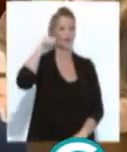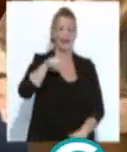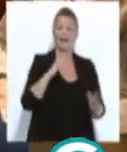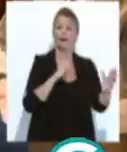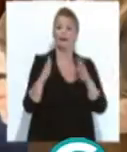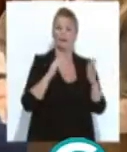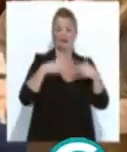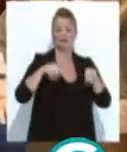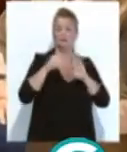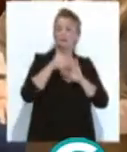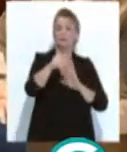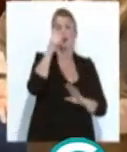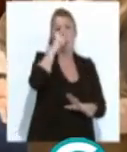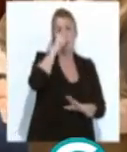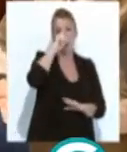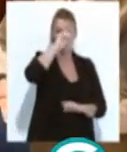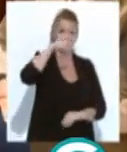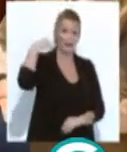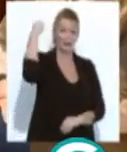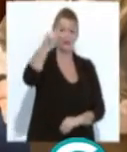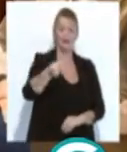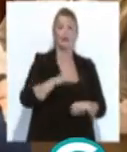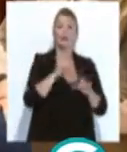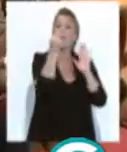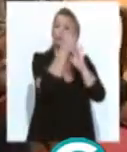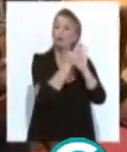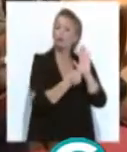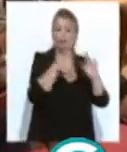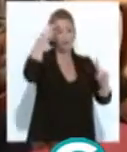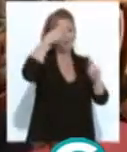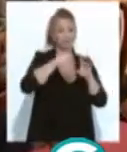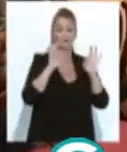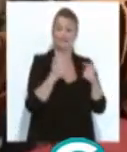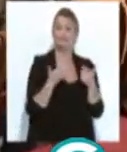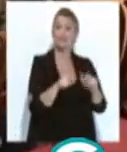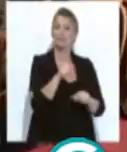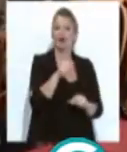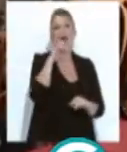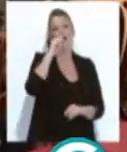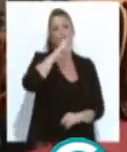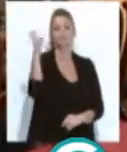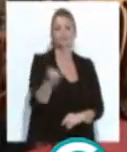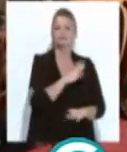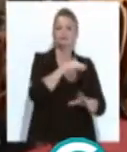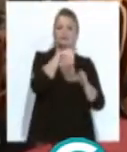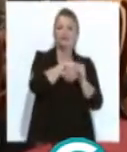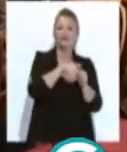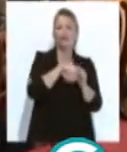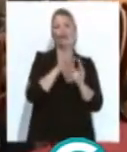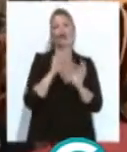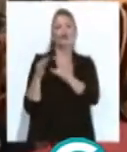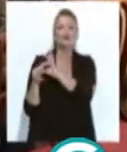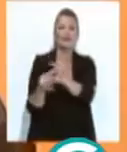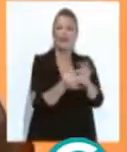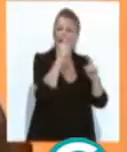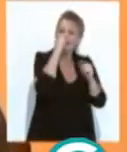finalizará en junio del próximo año. Entre los puntos tratados en esta sesión se encuentra la entrega del Fondo de Solidaridad que